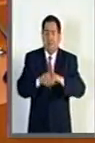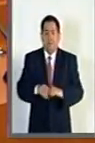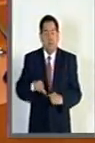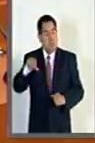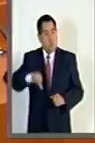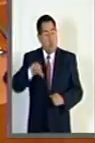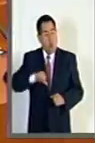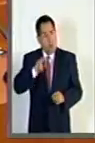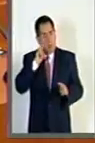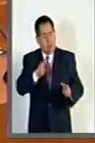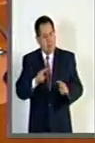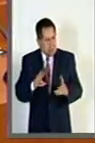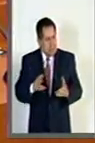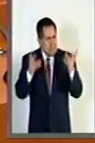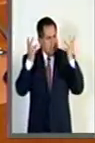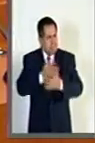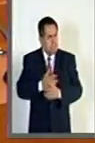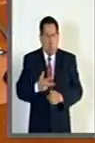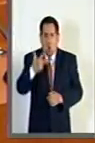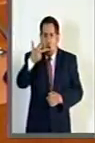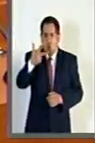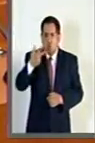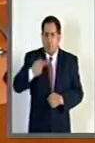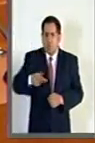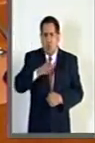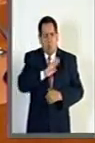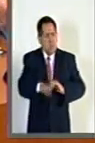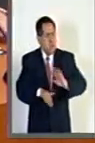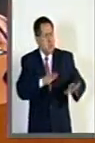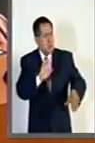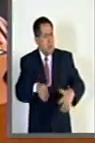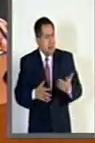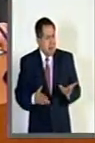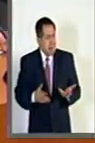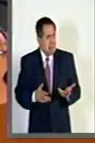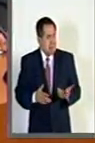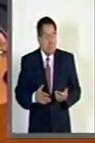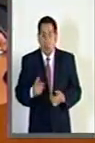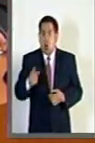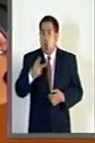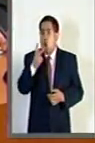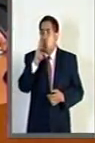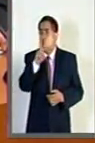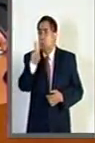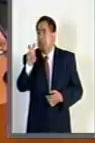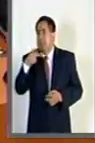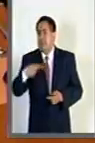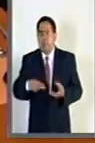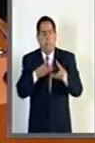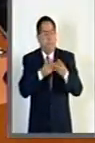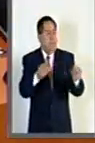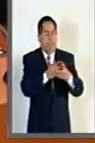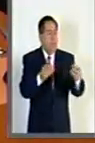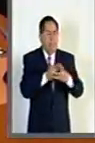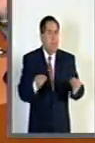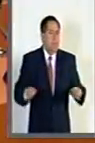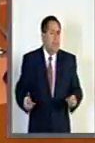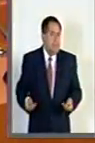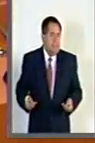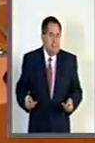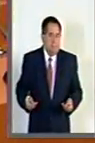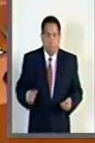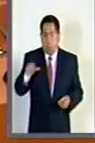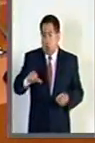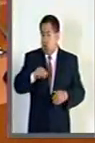encontramos con 8 muertes oficiales, pero más de 200 desaparecidos. Hoy se viene a decir a